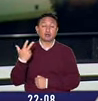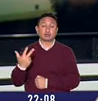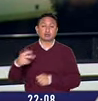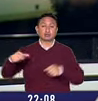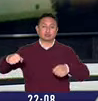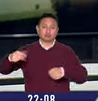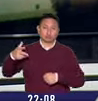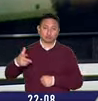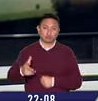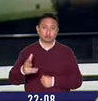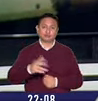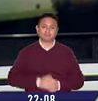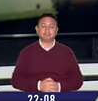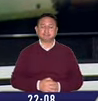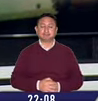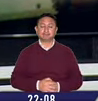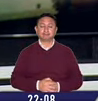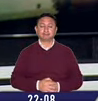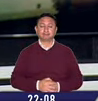sospechosos se movilizaban.